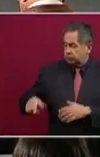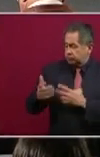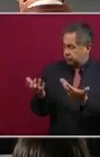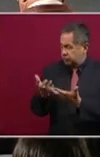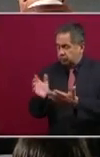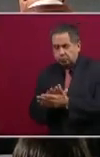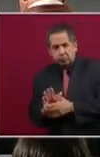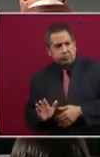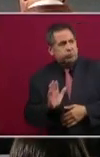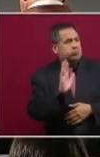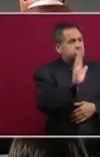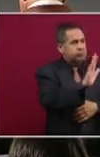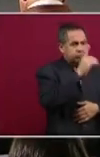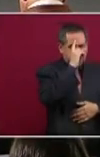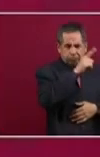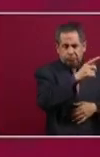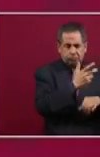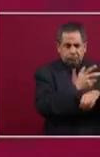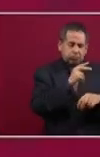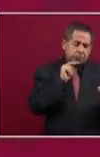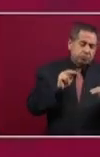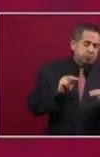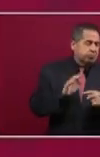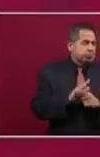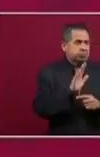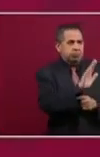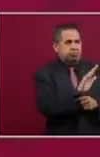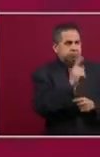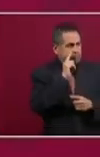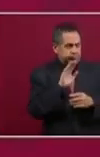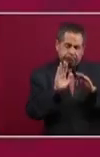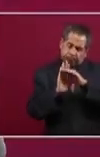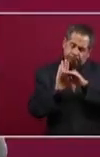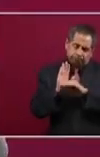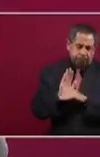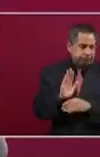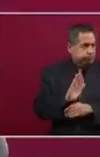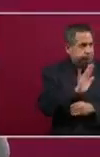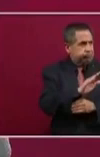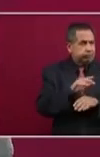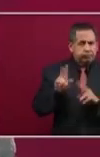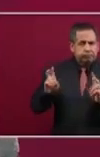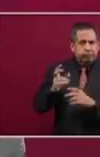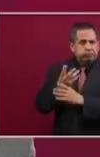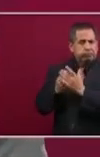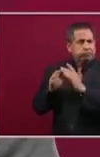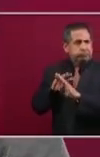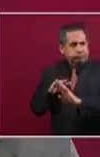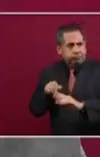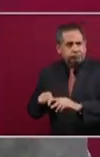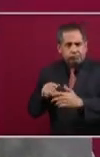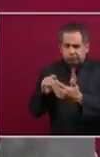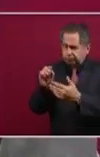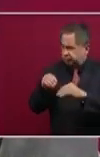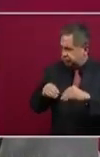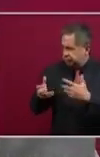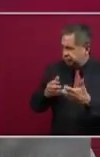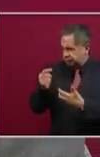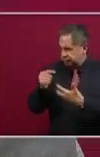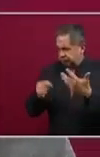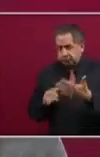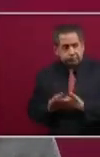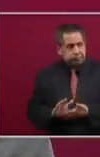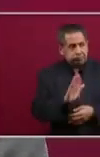o dependiente de los Estados Unidos, sino entrar, como ya lo ha dicho el canciller Ebrard, en una lógica de diversificación importante, y yo